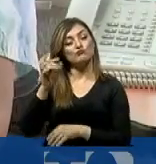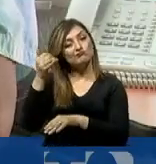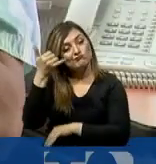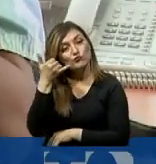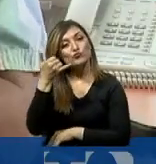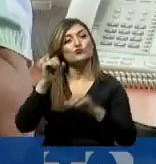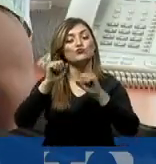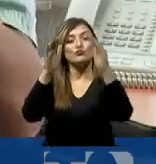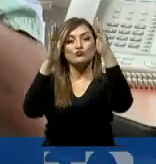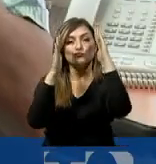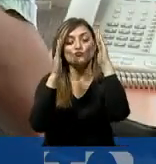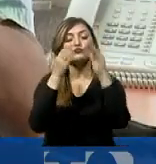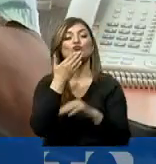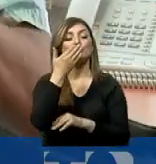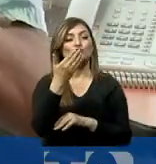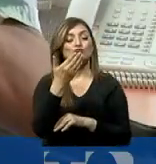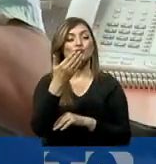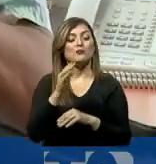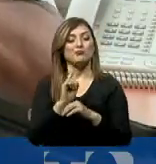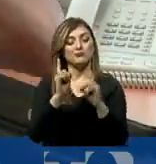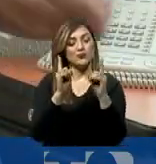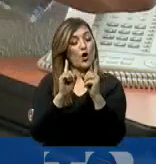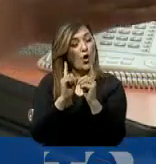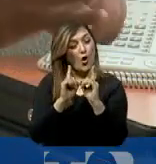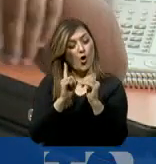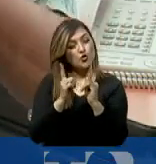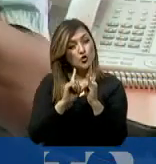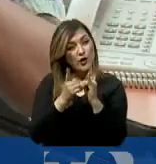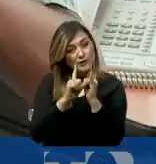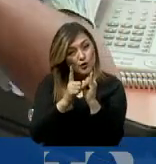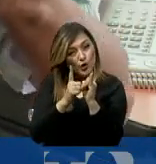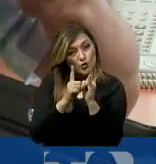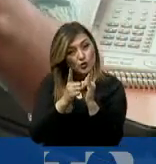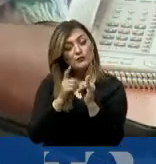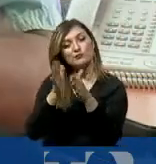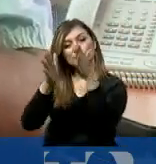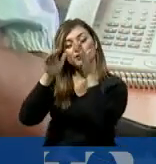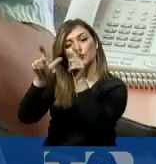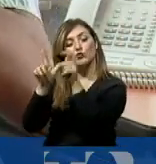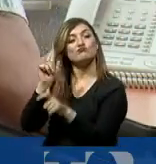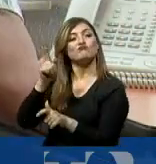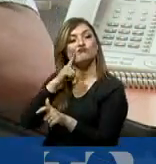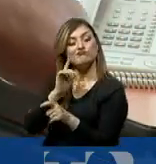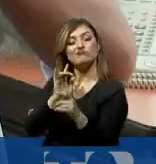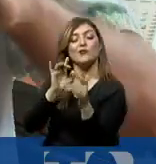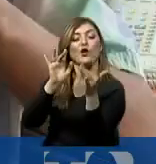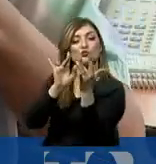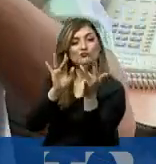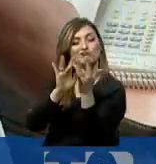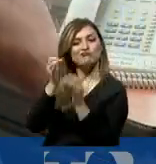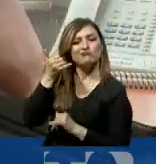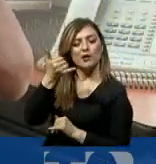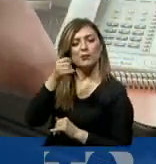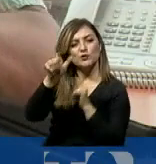podrá atenderles mediante también el COSORI, que es un intérprete de lengua de señas que va a poder entender a la persona sorda y a su vez a